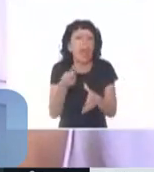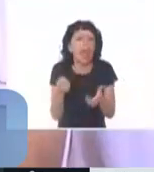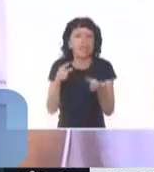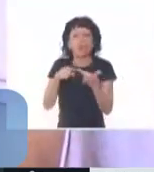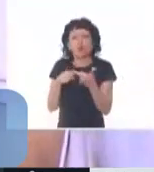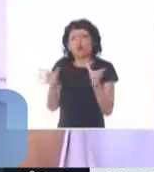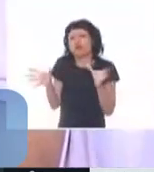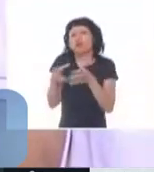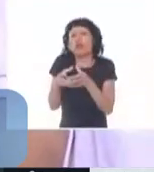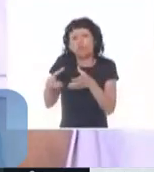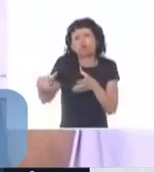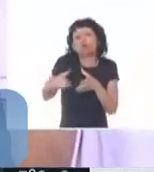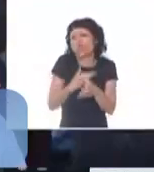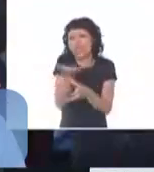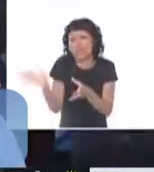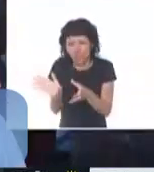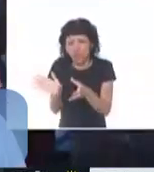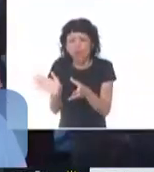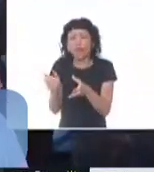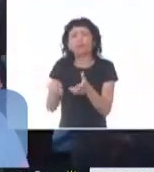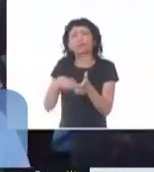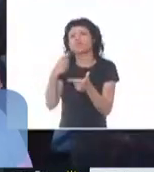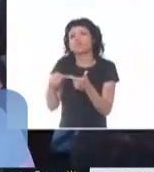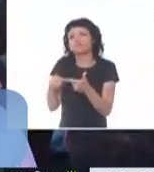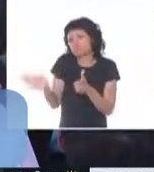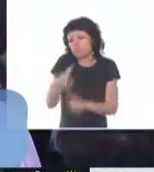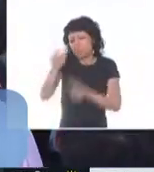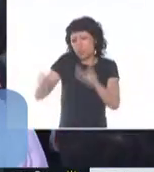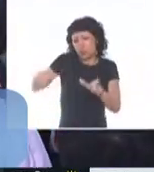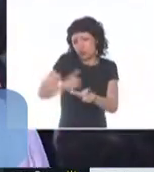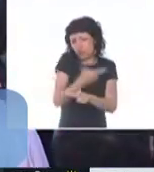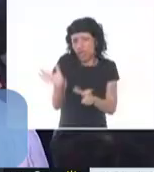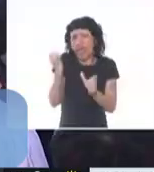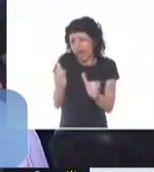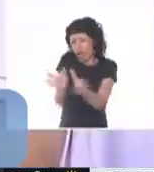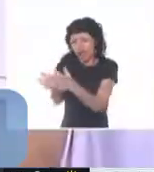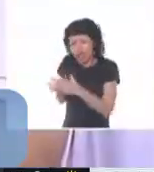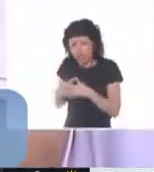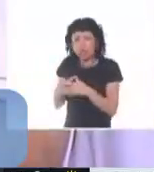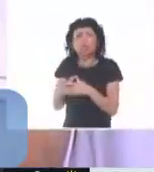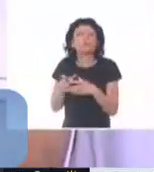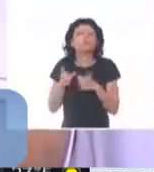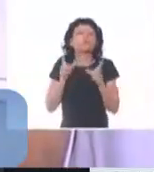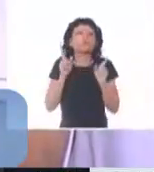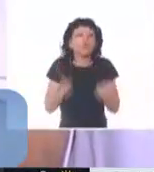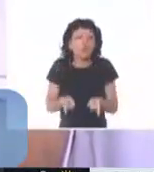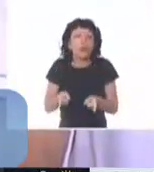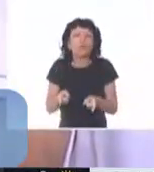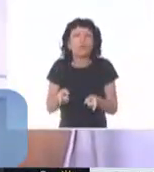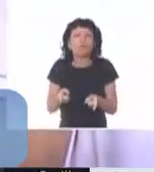organizaciones sociales, desde organizaciones de la sociedad civil, sino también desde